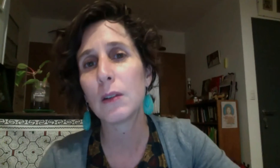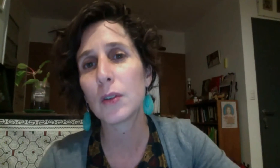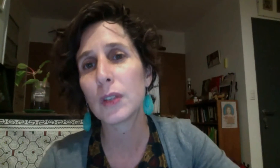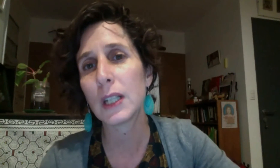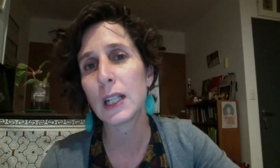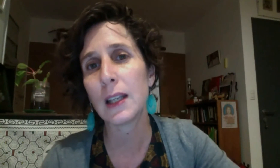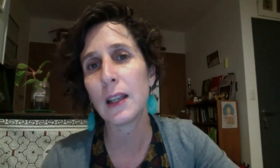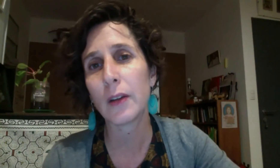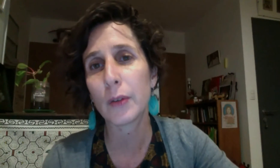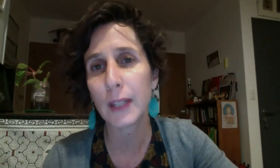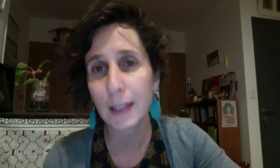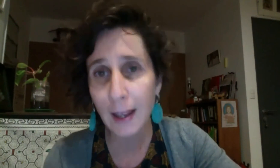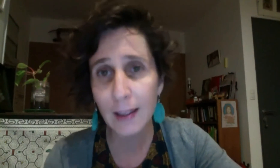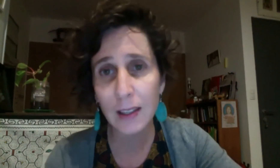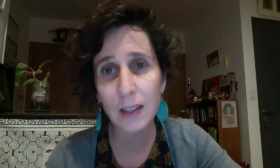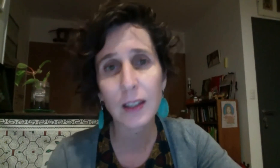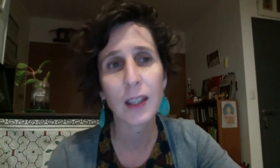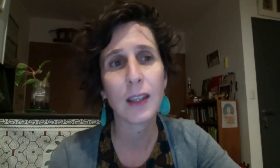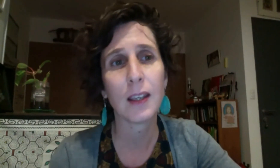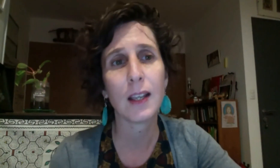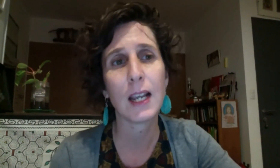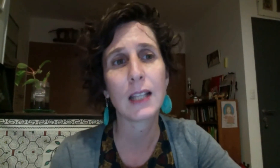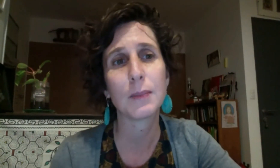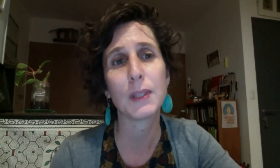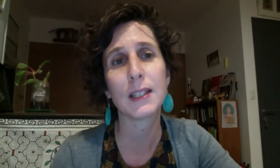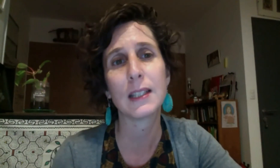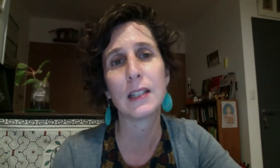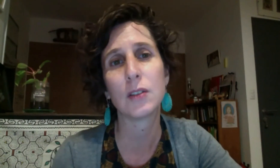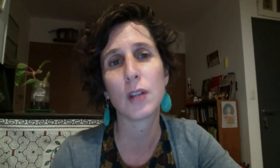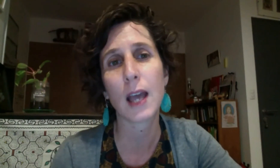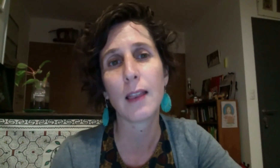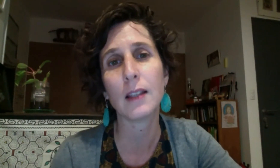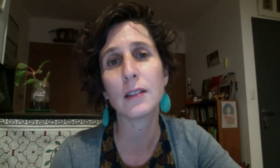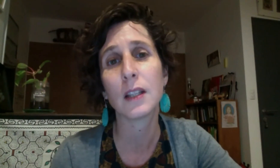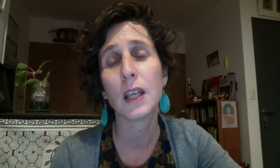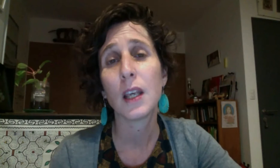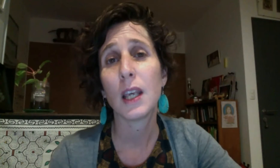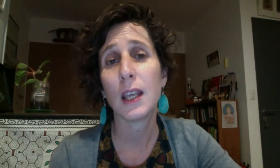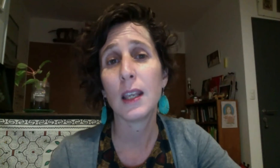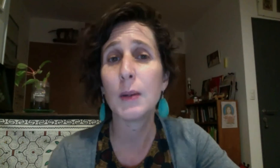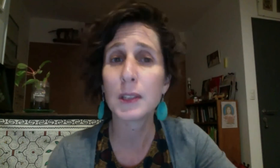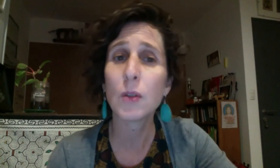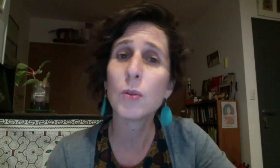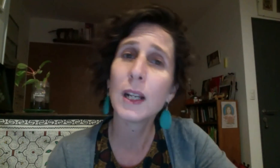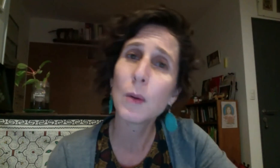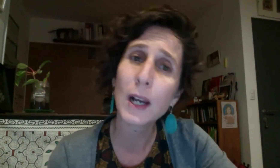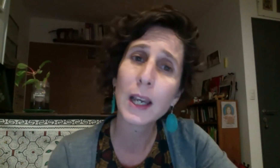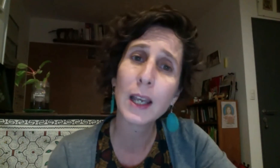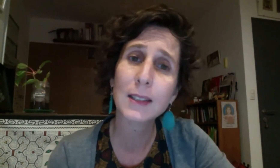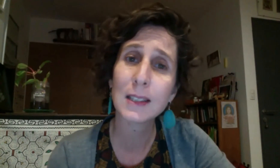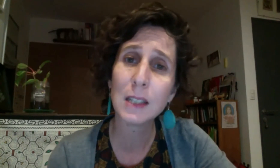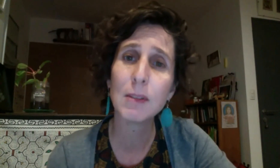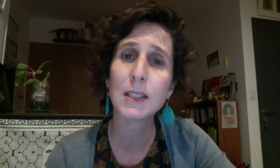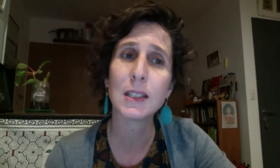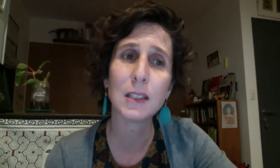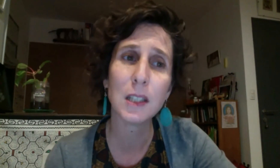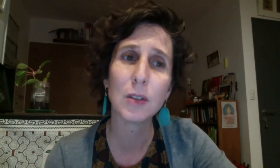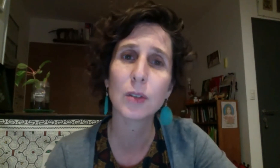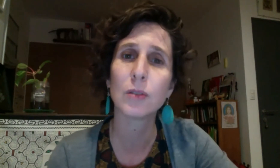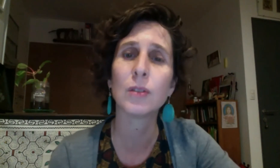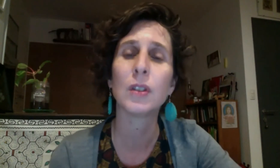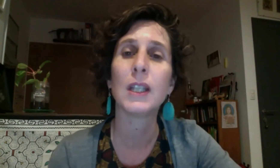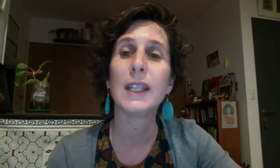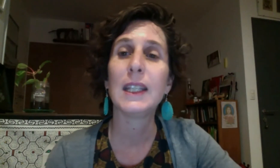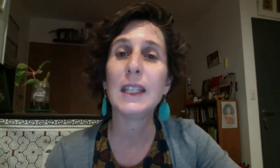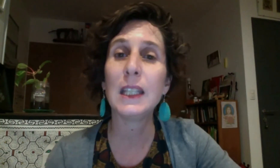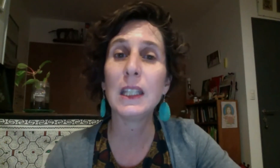permiten conocer con detalle las piezas seleccionadas y lo hacen con un lenguaje accesible, sencillos,